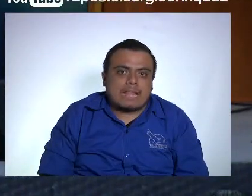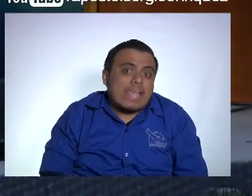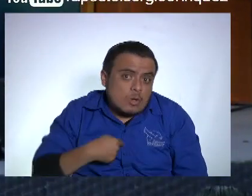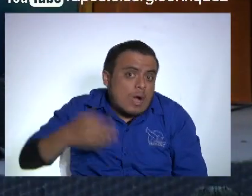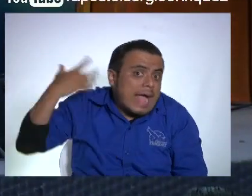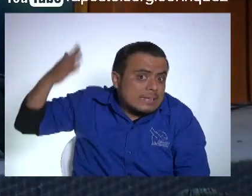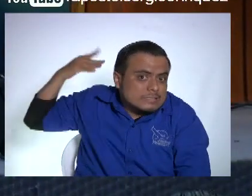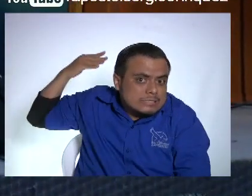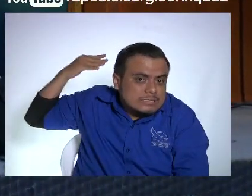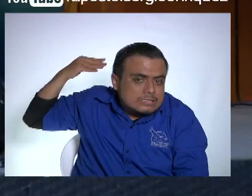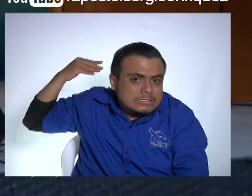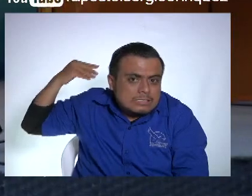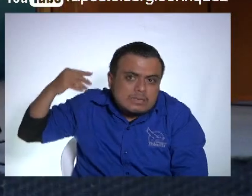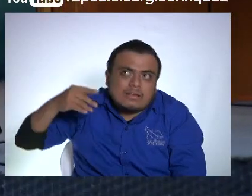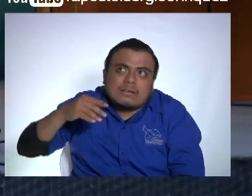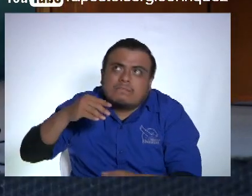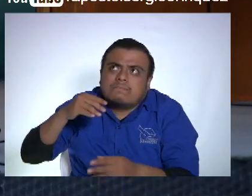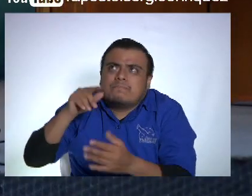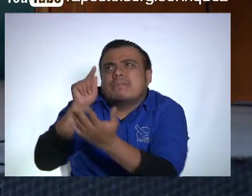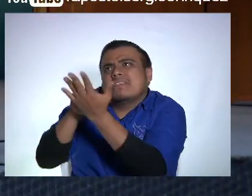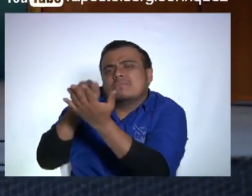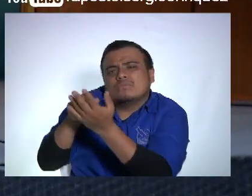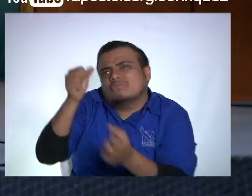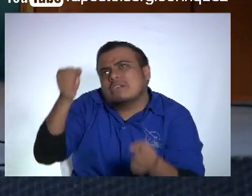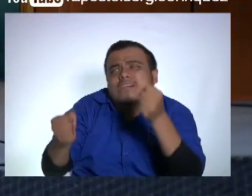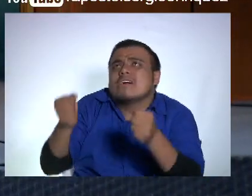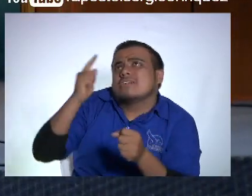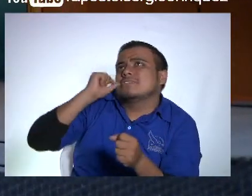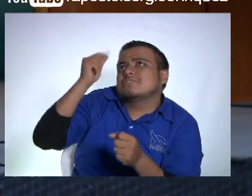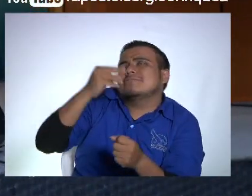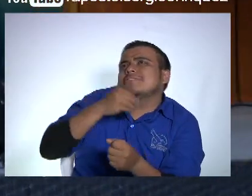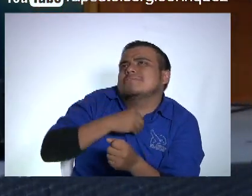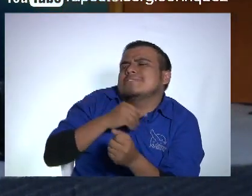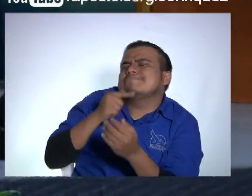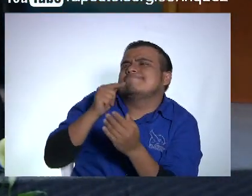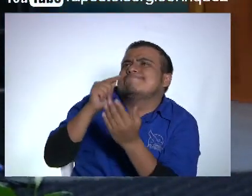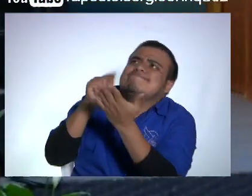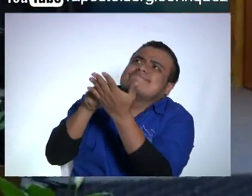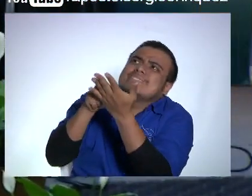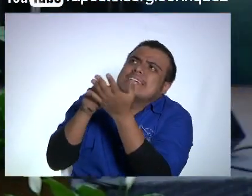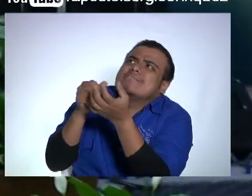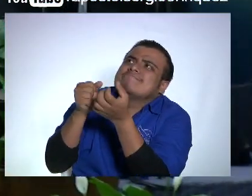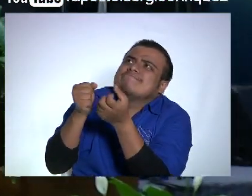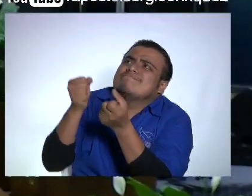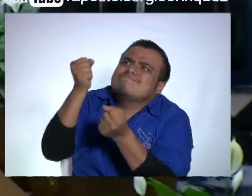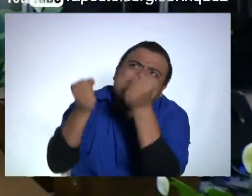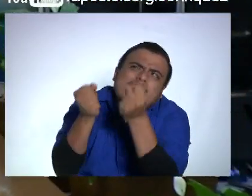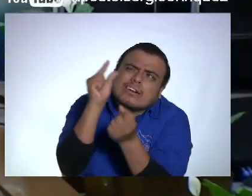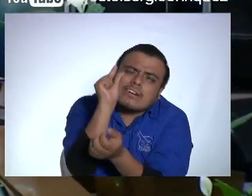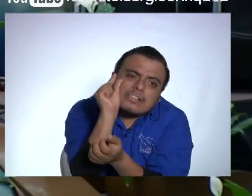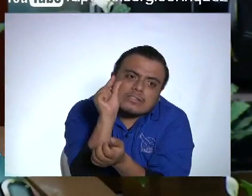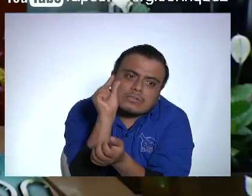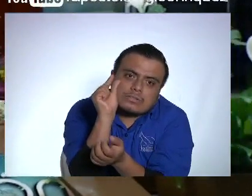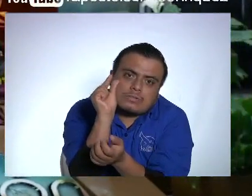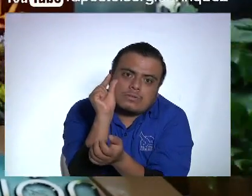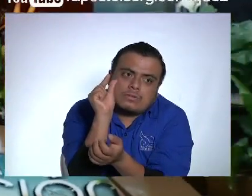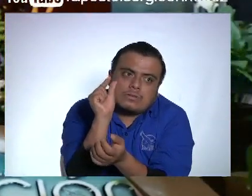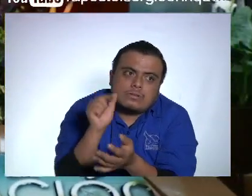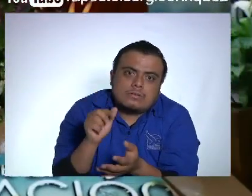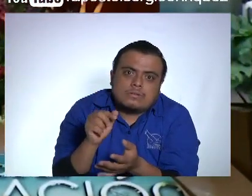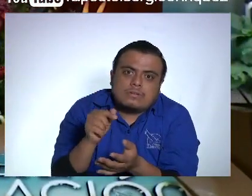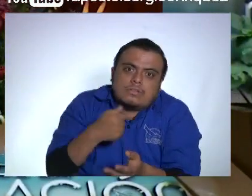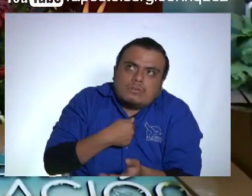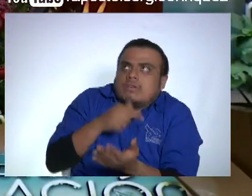esposa pedimos un carro y yo dije: Señor, voy a pedir un carrito. Y mire, de verdad lo que pedí me